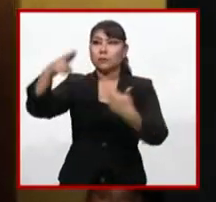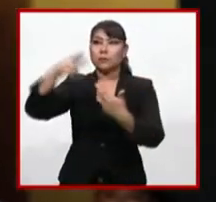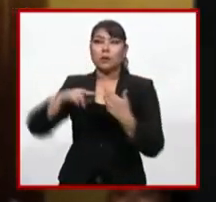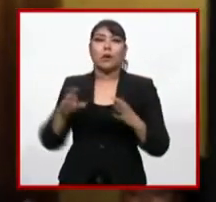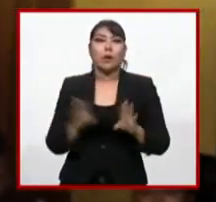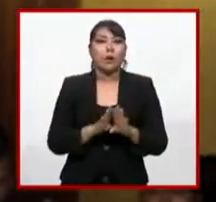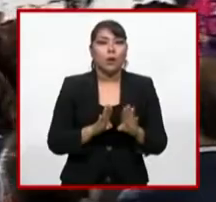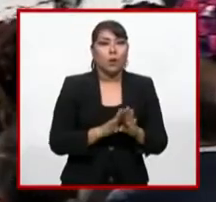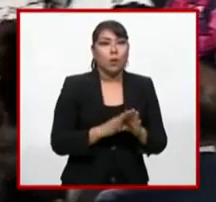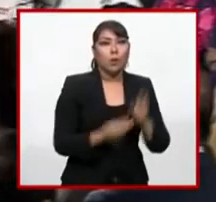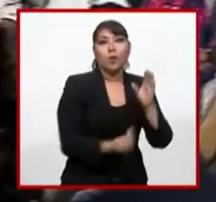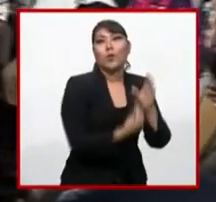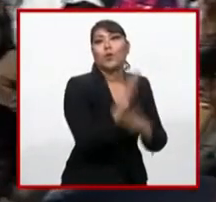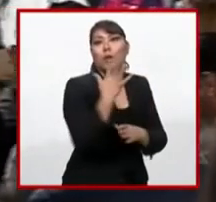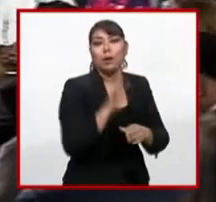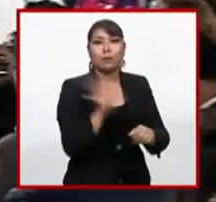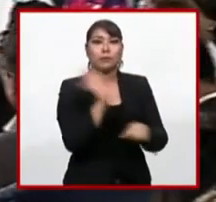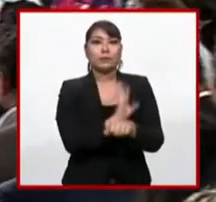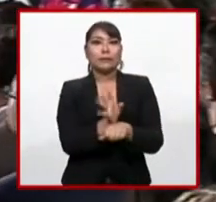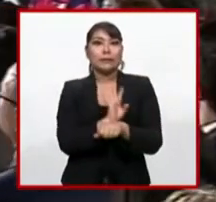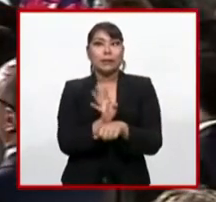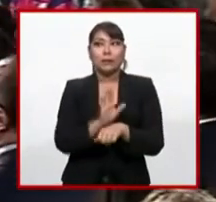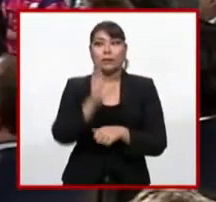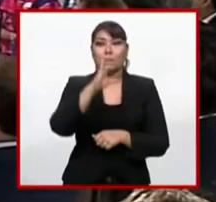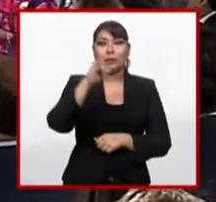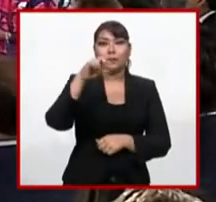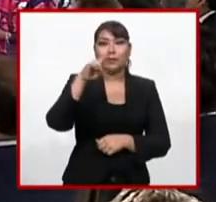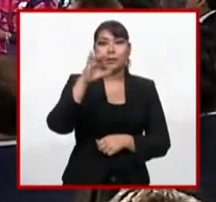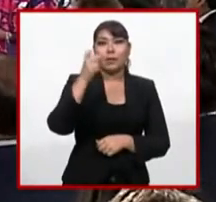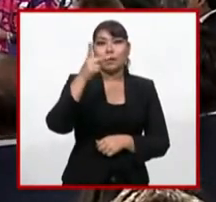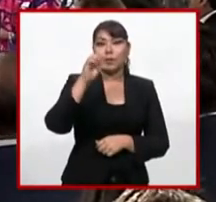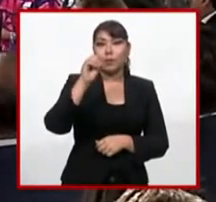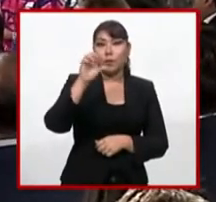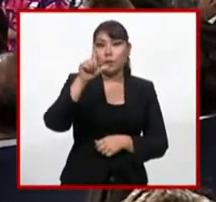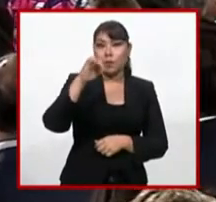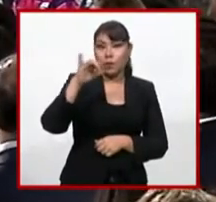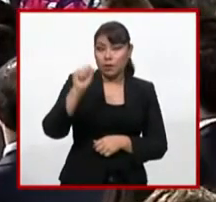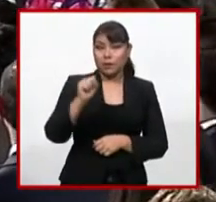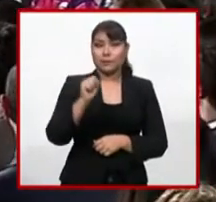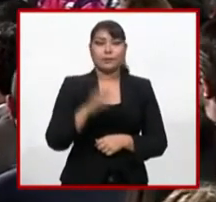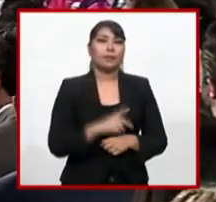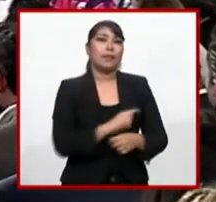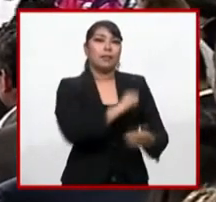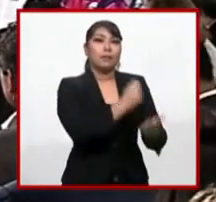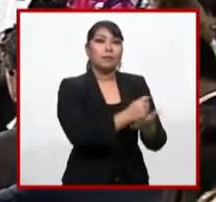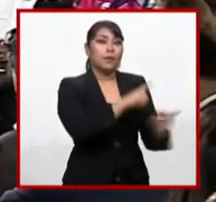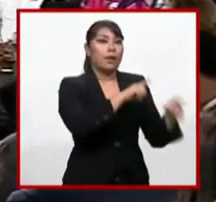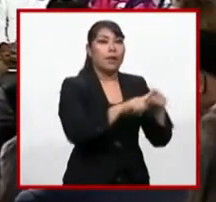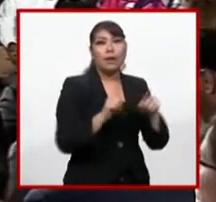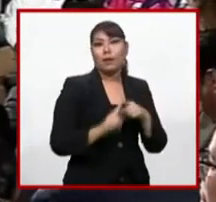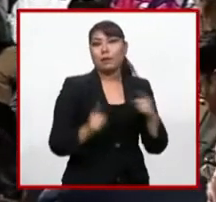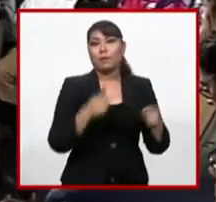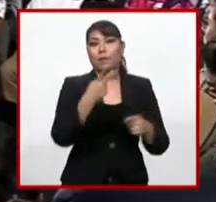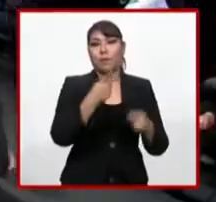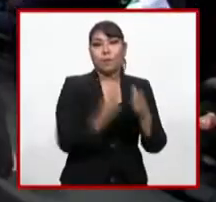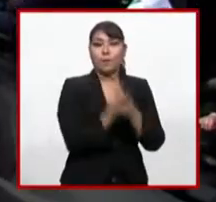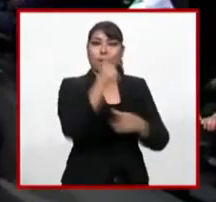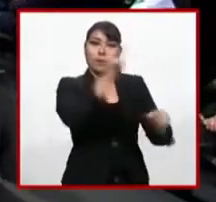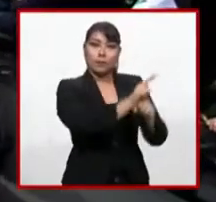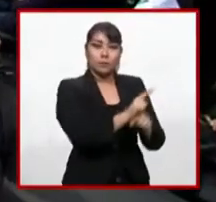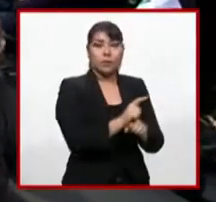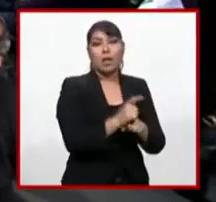nuevas, cines como Cinépolis que se están abriendo en Pinotepa Nacional, en Tuxtepec o en Puerto Escondido, que